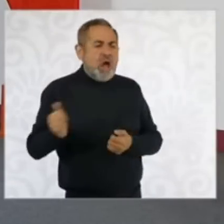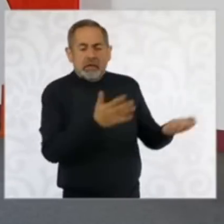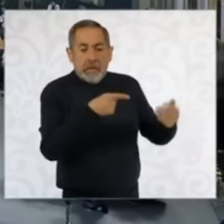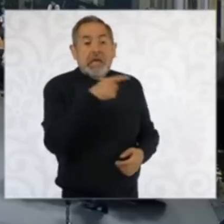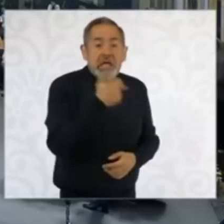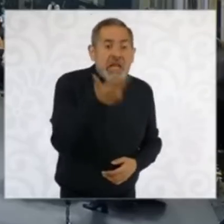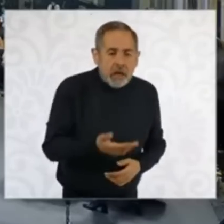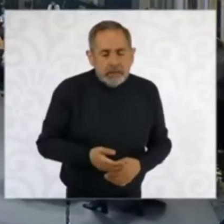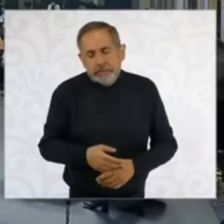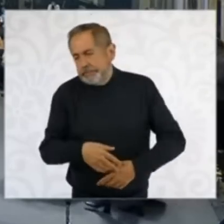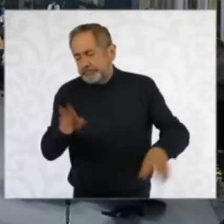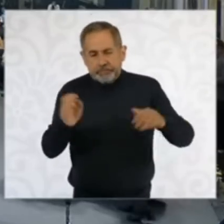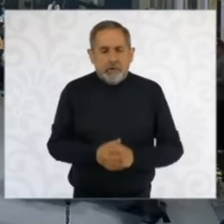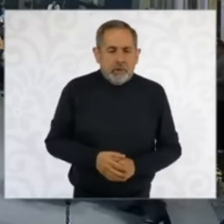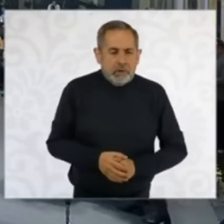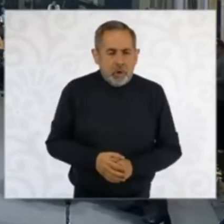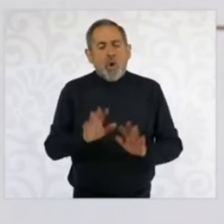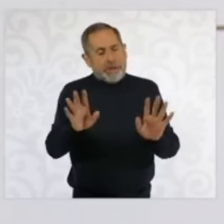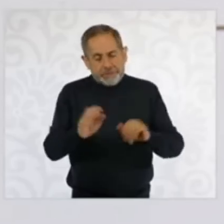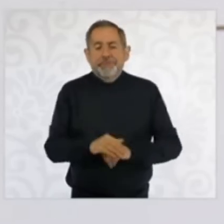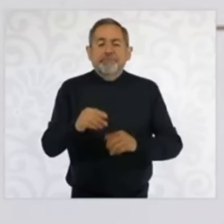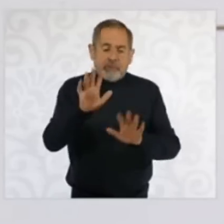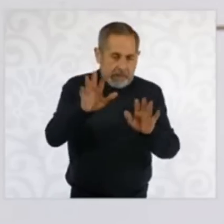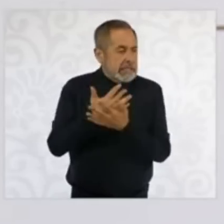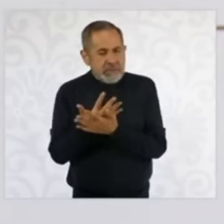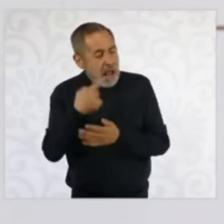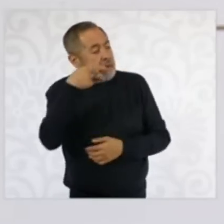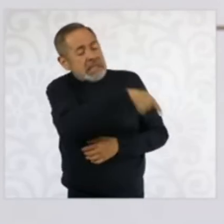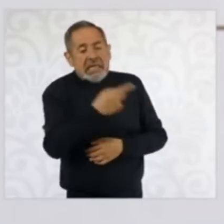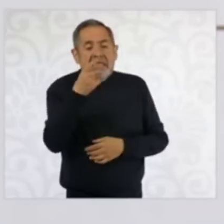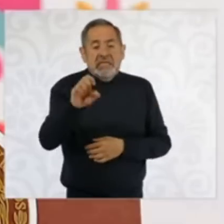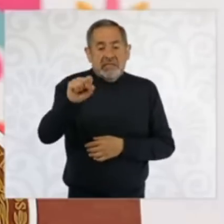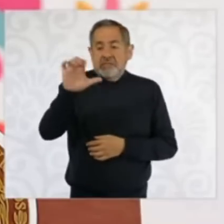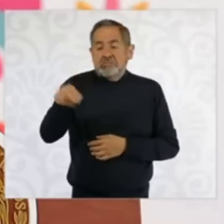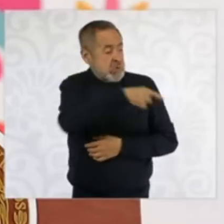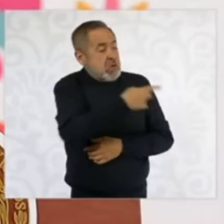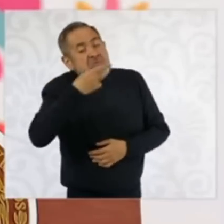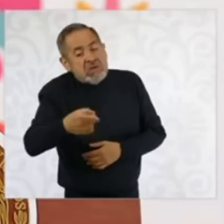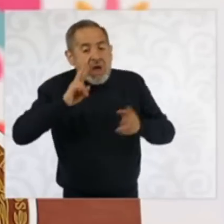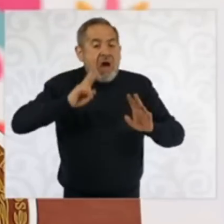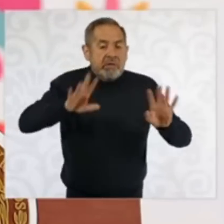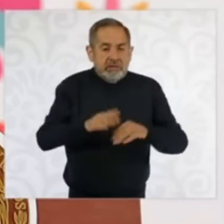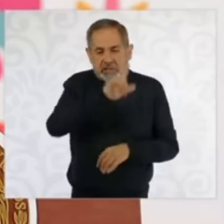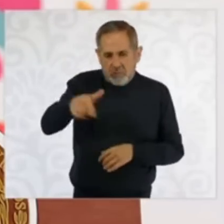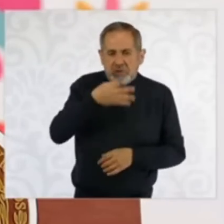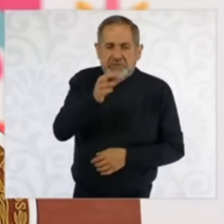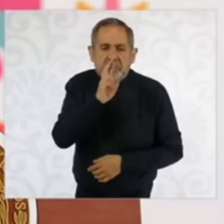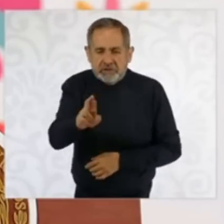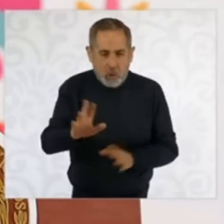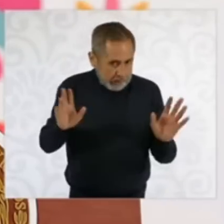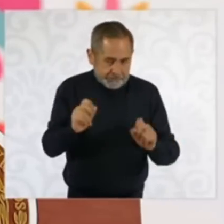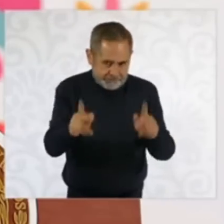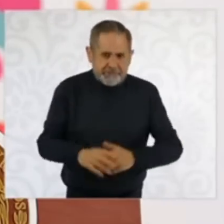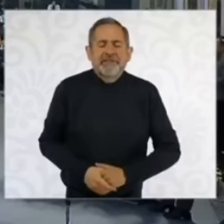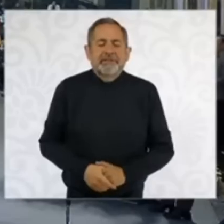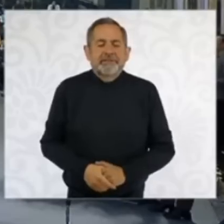regresando, vamos a esperar a ver qué dice la Corte y ya sabrán nuestra respuesta para entonces.